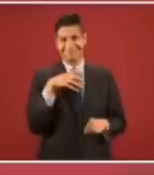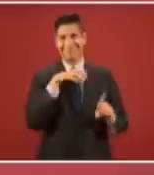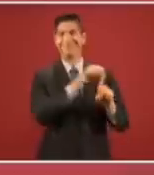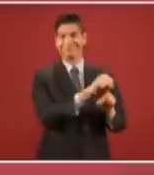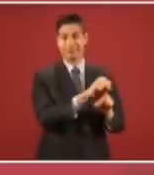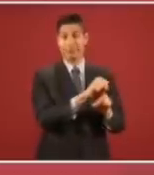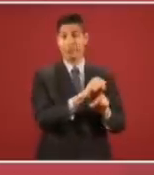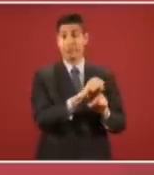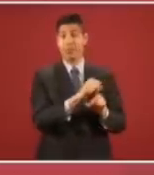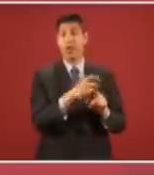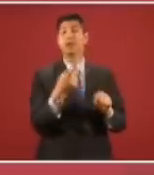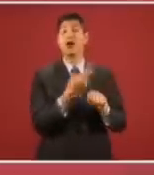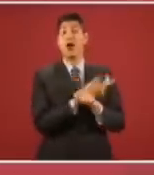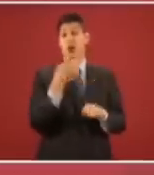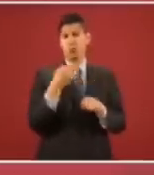estamos trabajando.